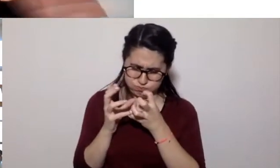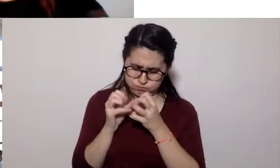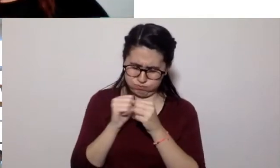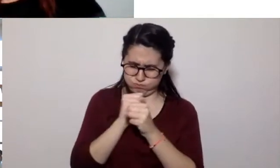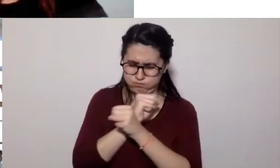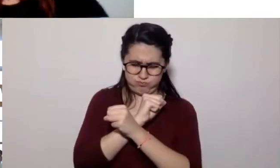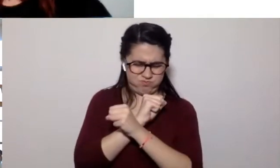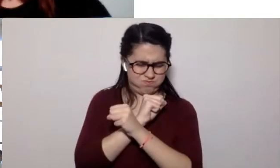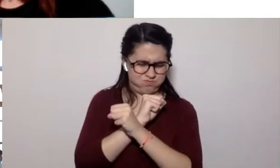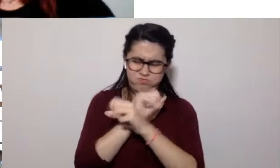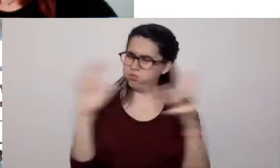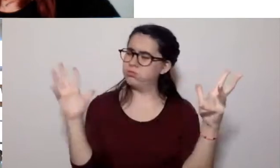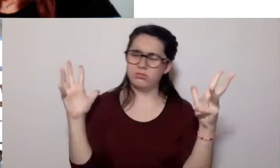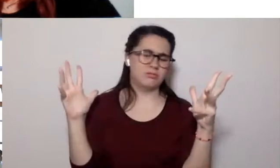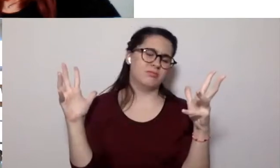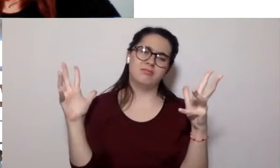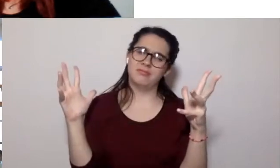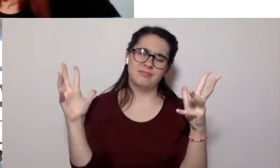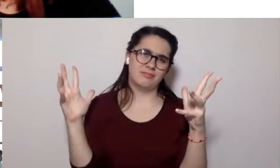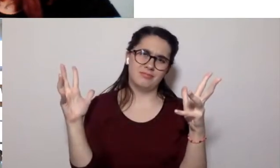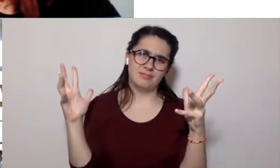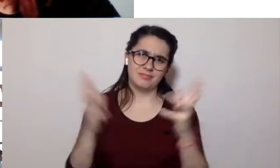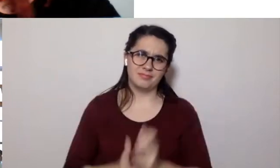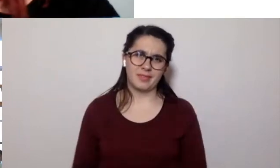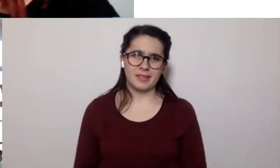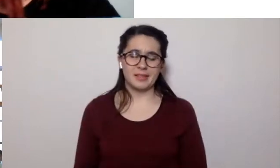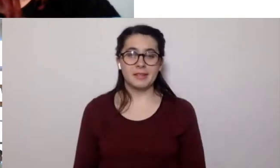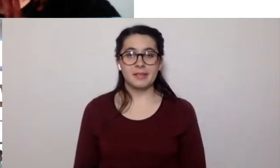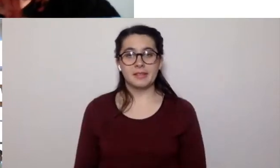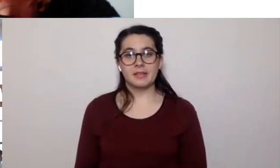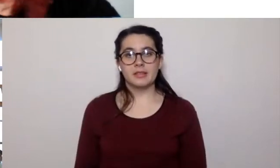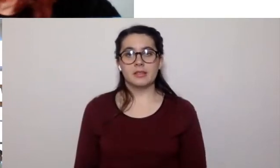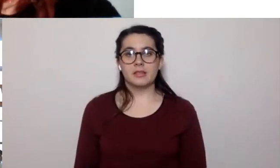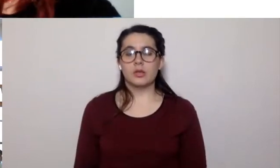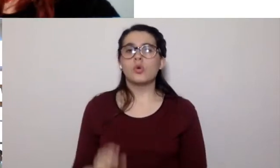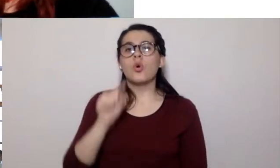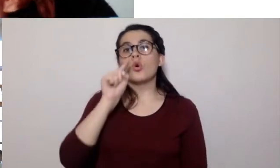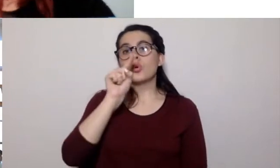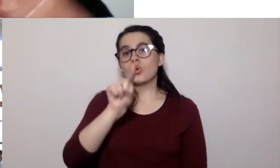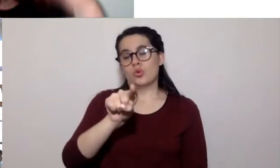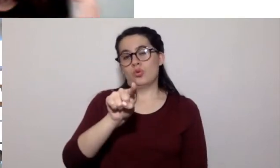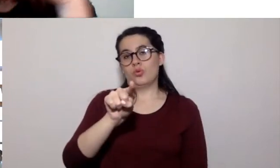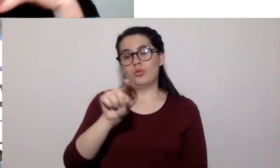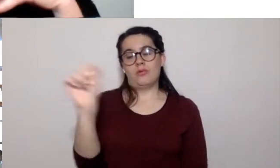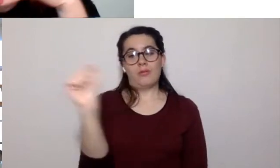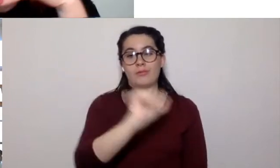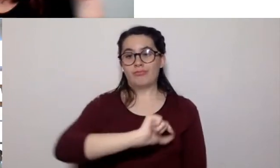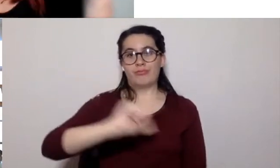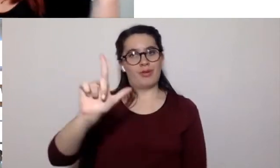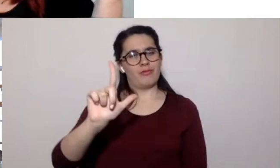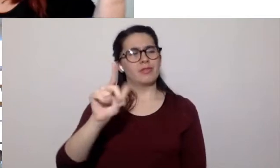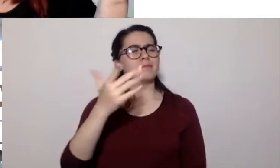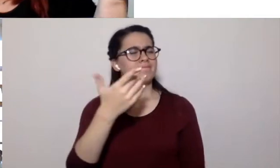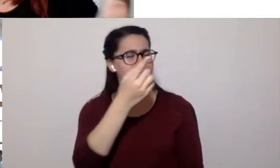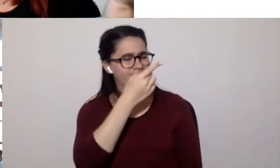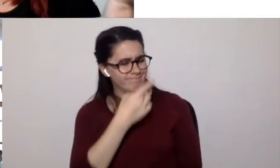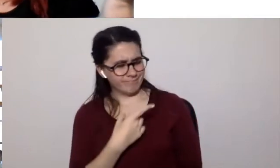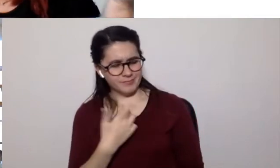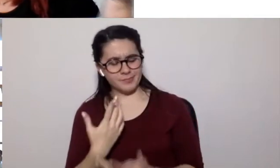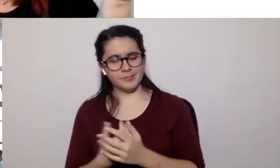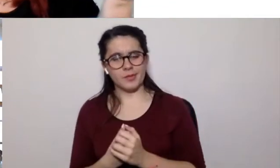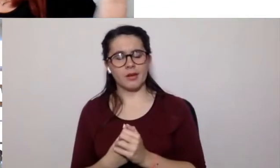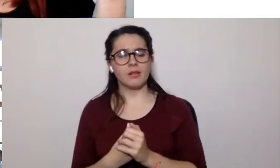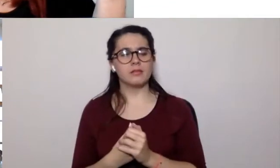repente ya no la puedes parar, ¿no? Claro. Y dime algo que tú eres la experta. Esto puede llegar a esto que también está muy